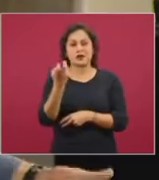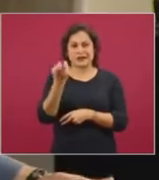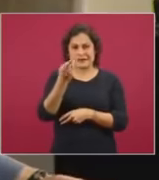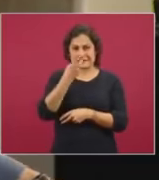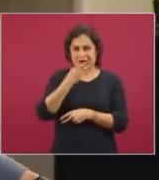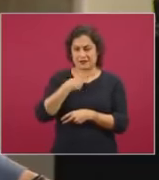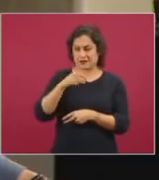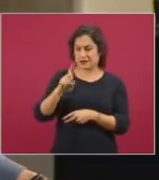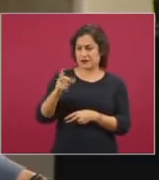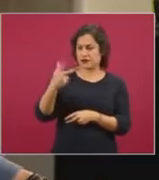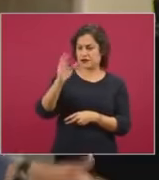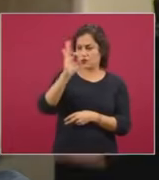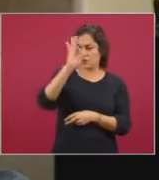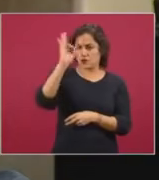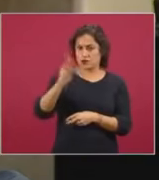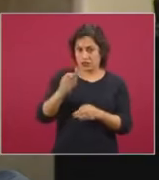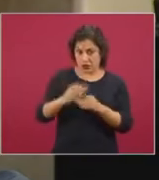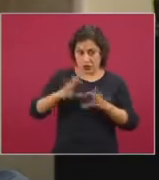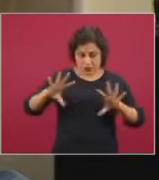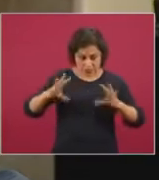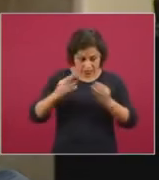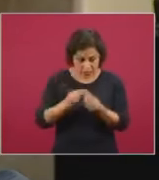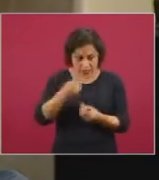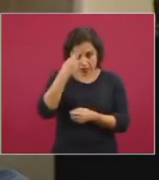38% de exceso de mortalidad que tenemos